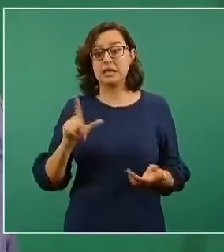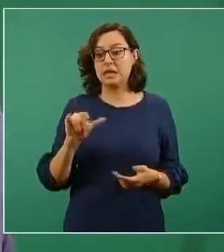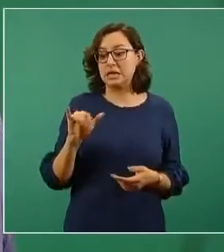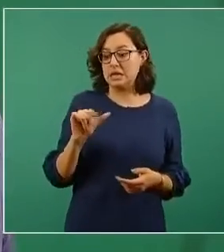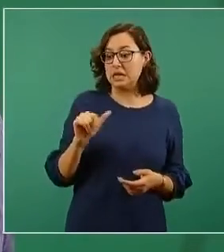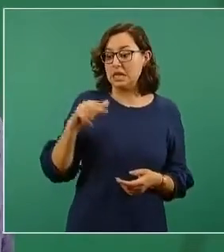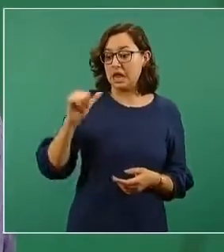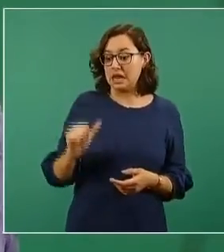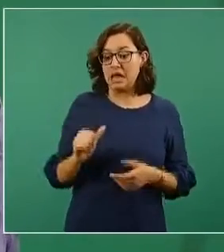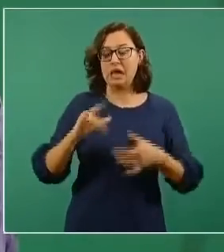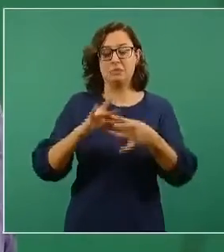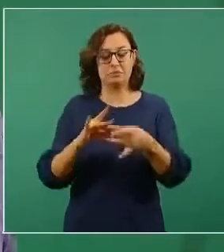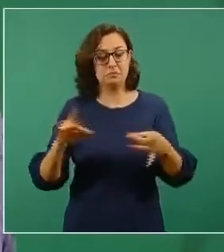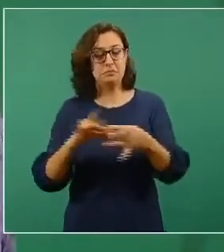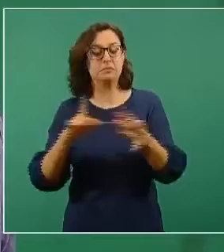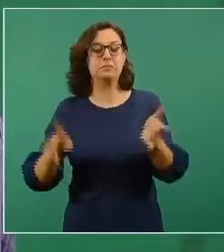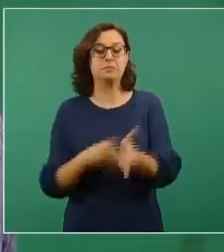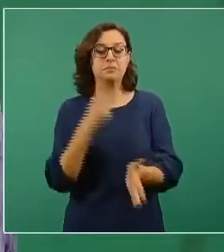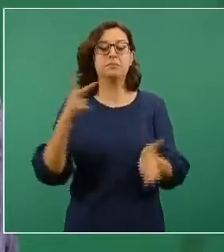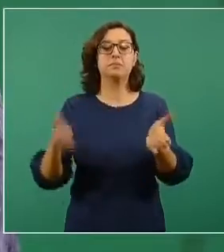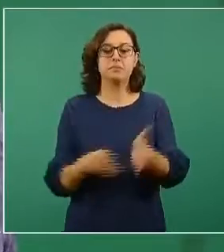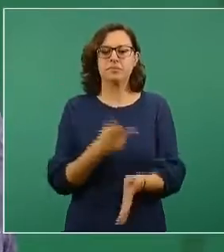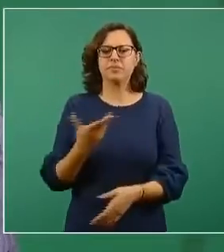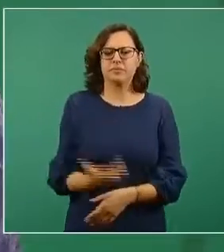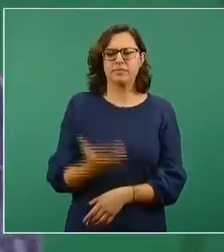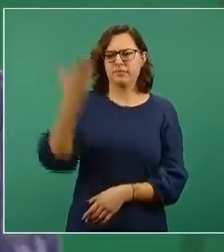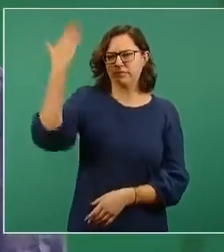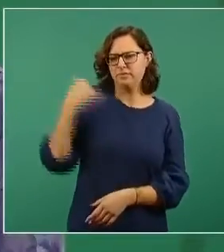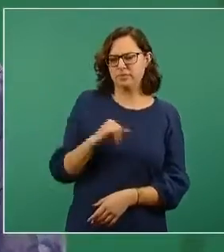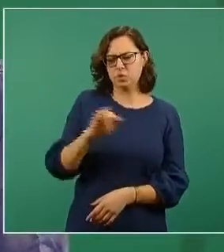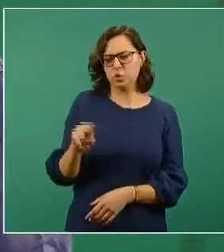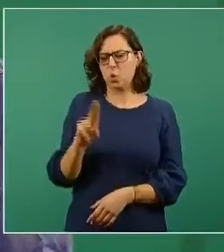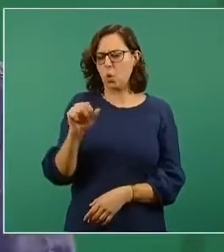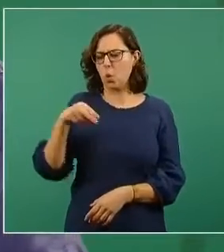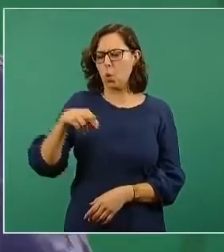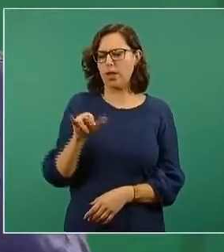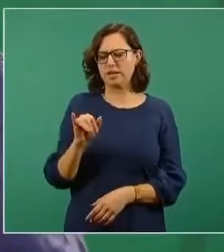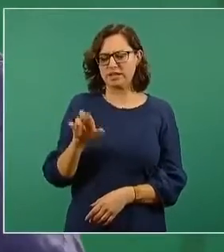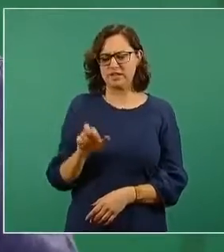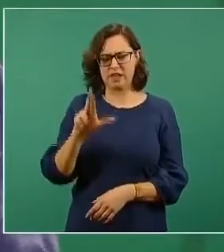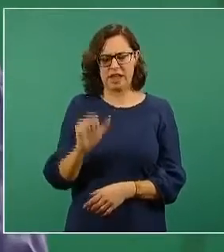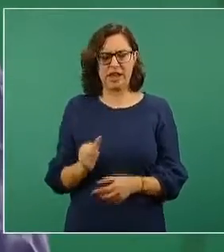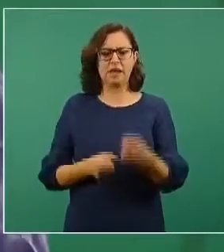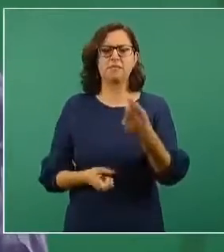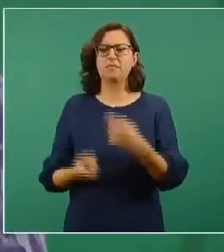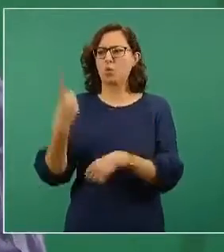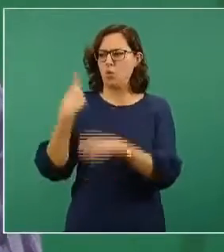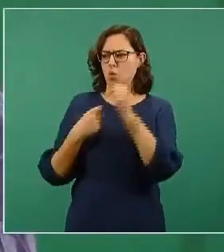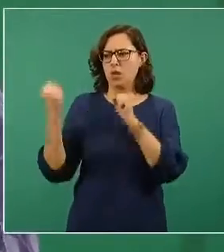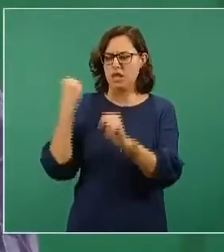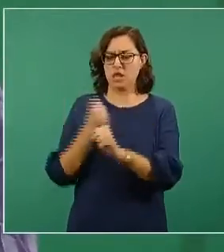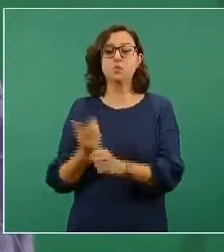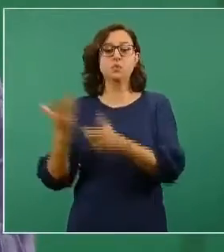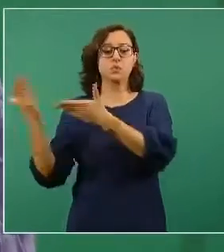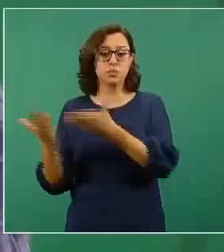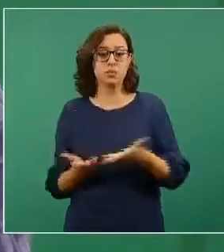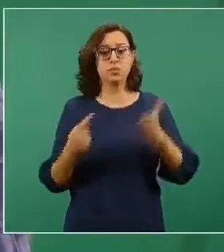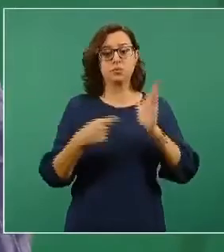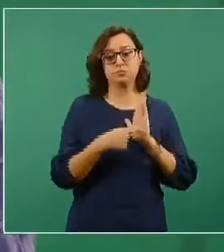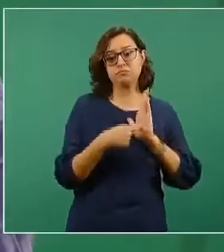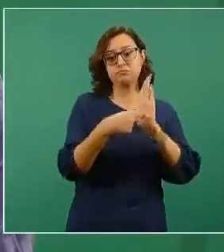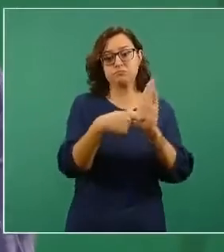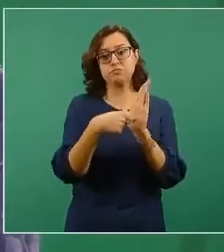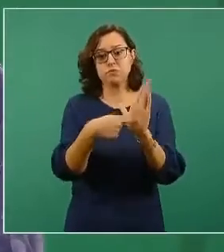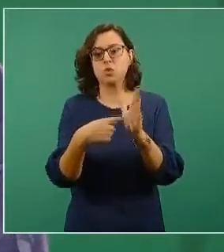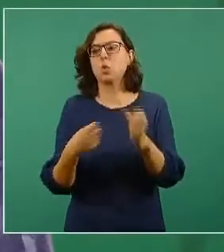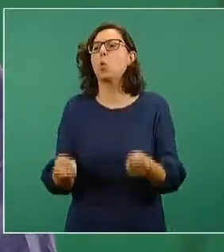ocasiones. Recordarán que vino el doctor Juan Rivera, director del Instituto Nacional de Salud Pública, a finales del año pasado y presentó los